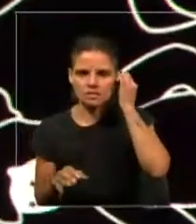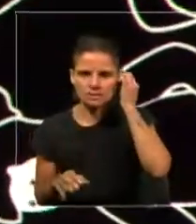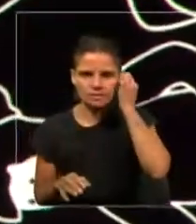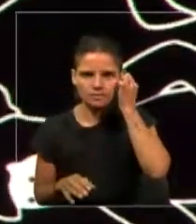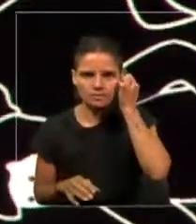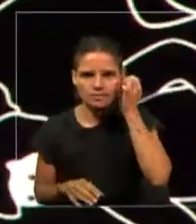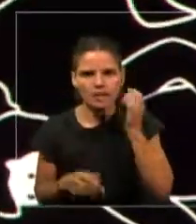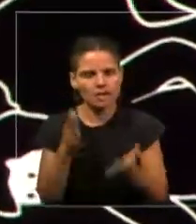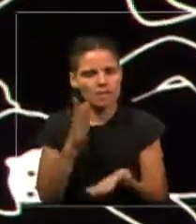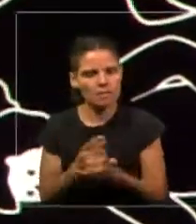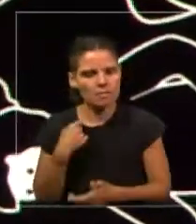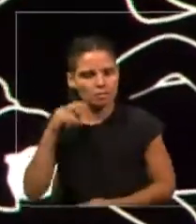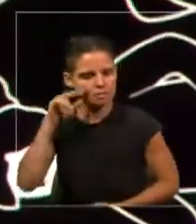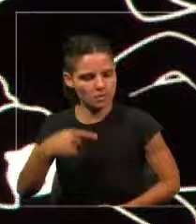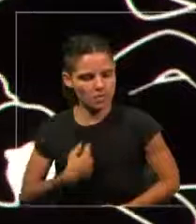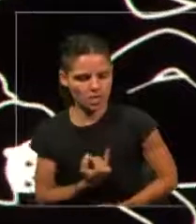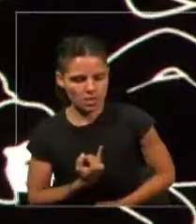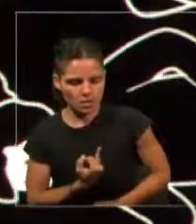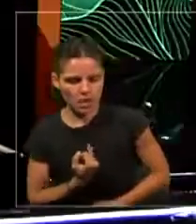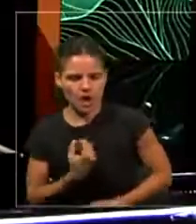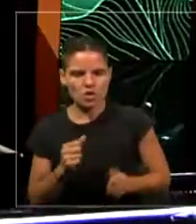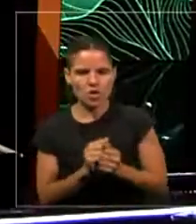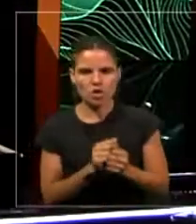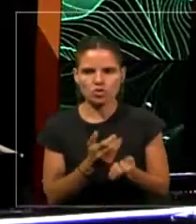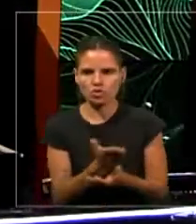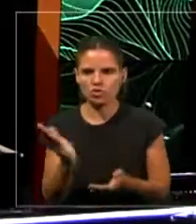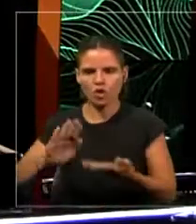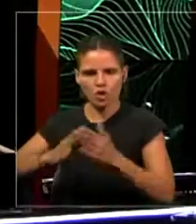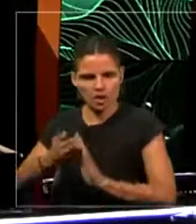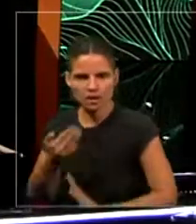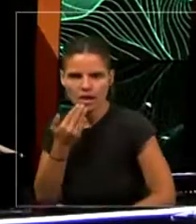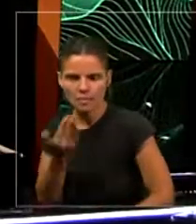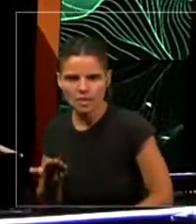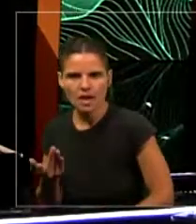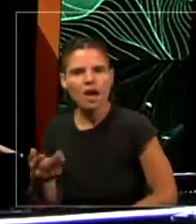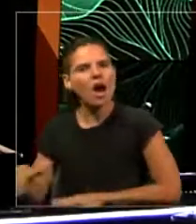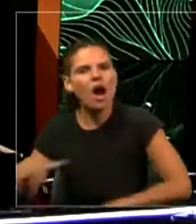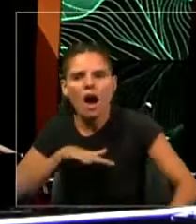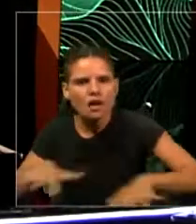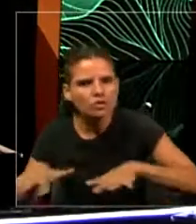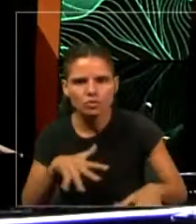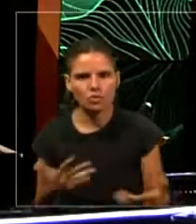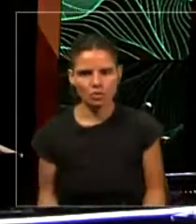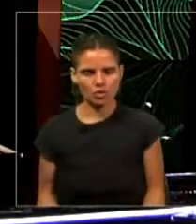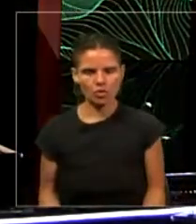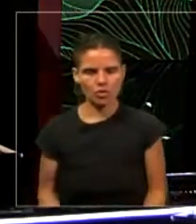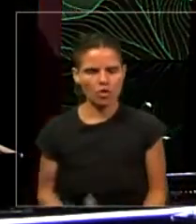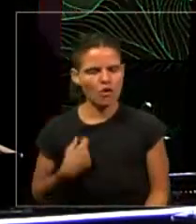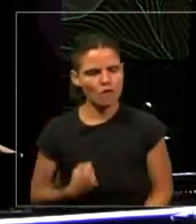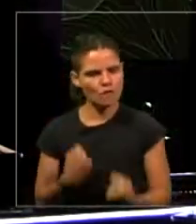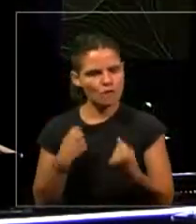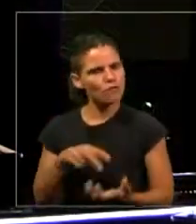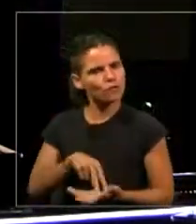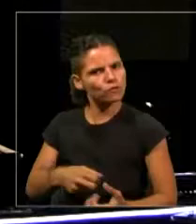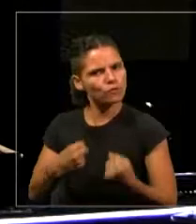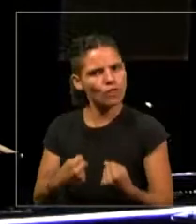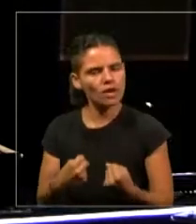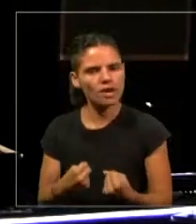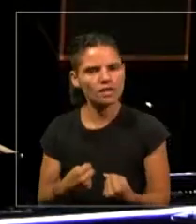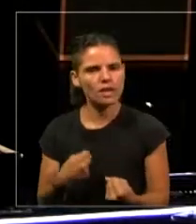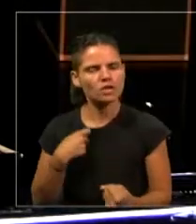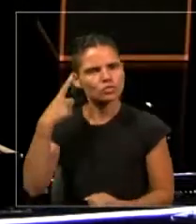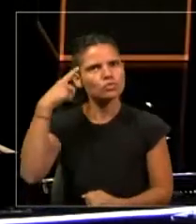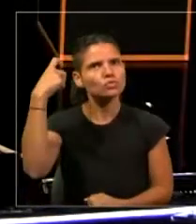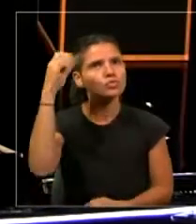ser individualmente y colectivamente actores con firmeza, con mucha